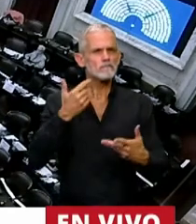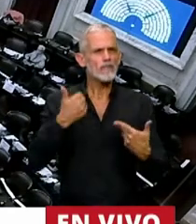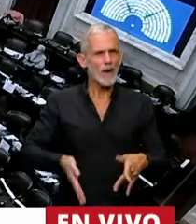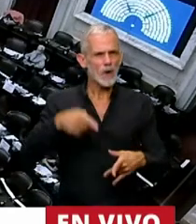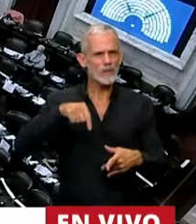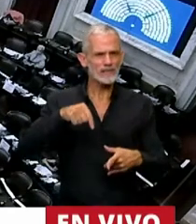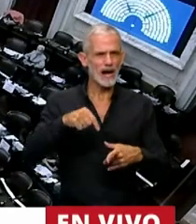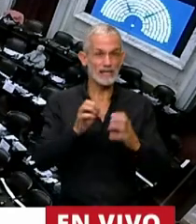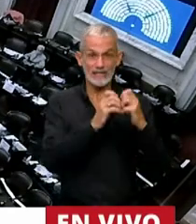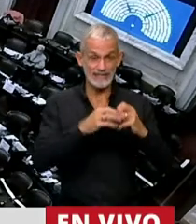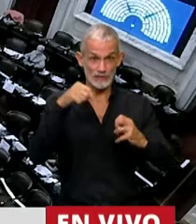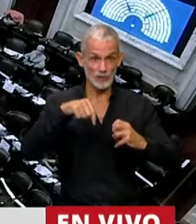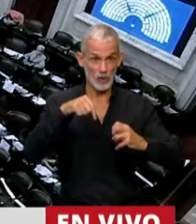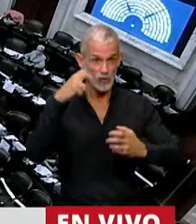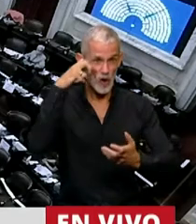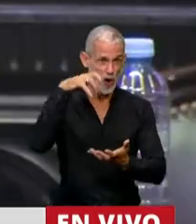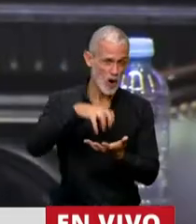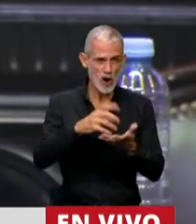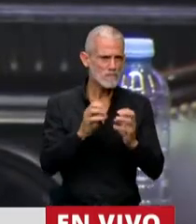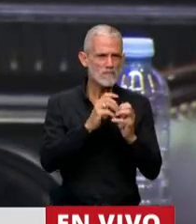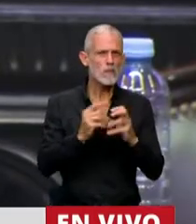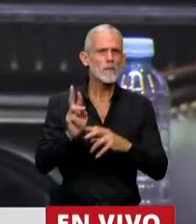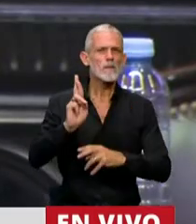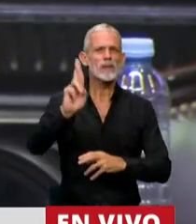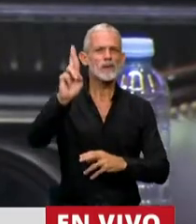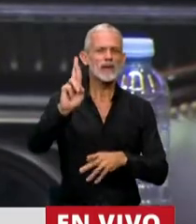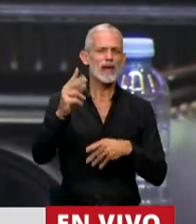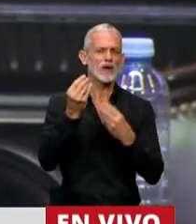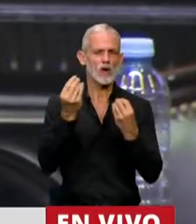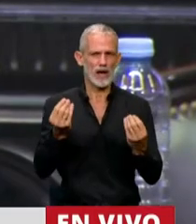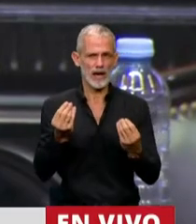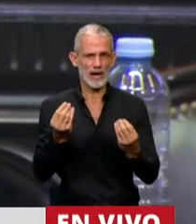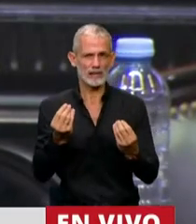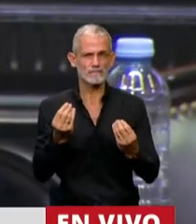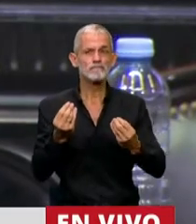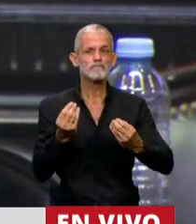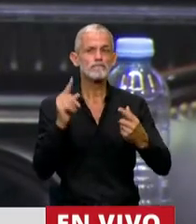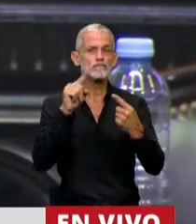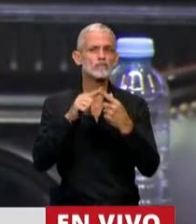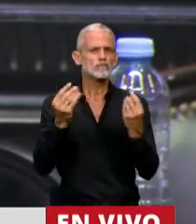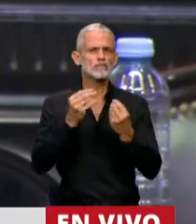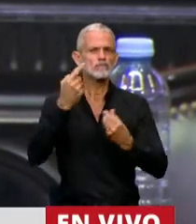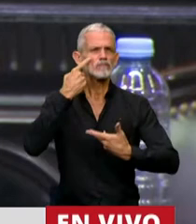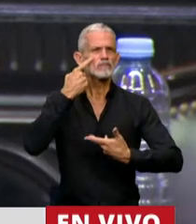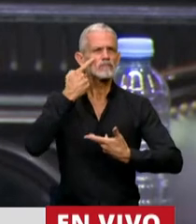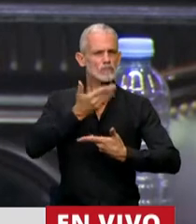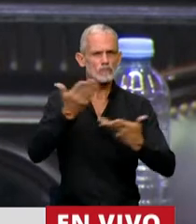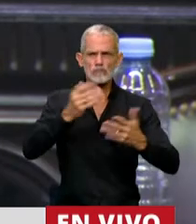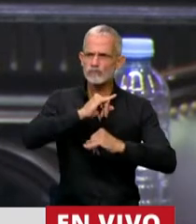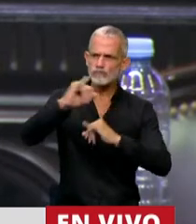sesión de hoy para plantear una cuestión del privilegio que tiene como objeto poner en conocimiento de este